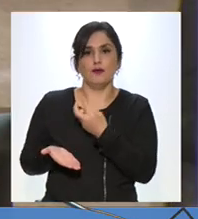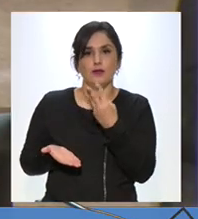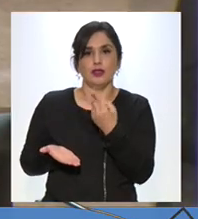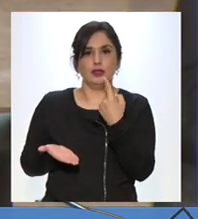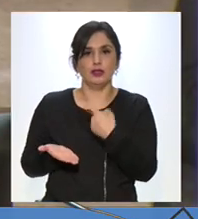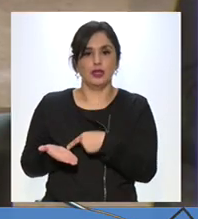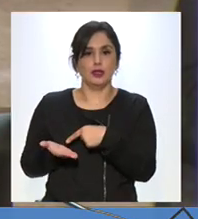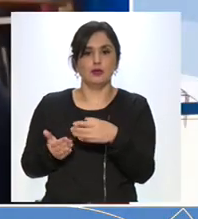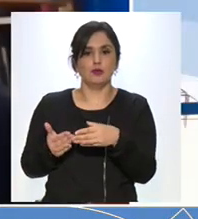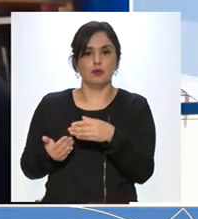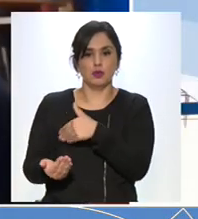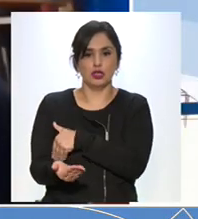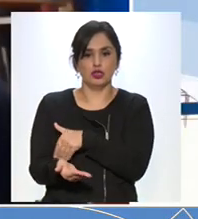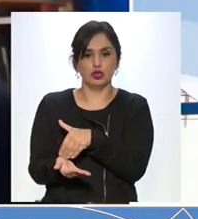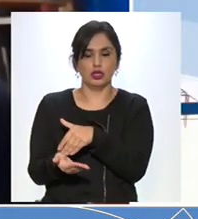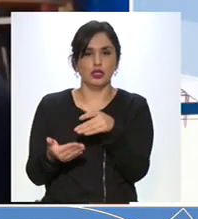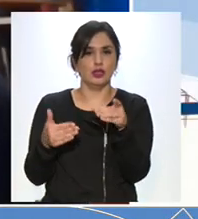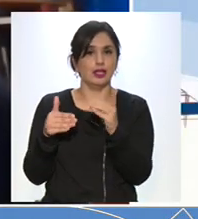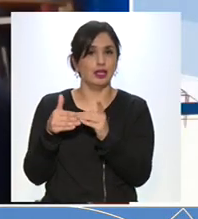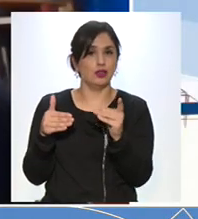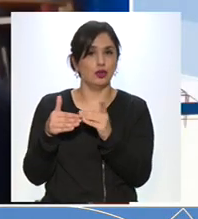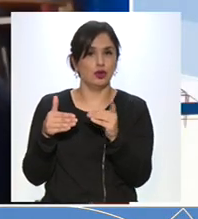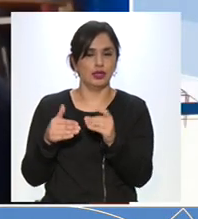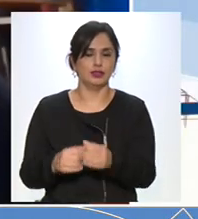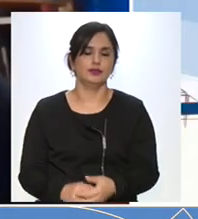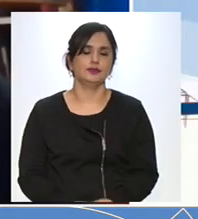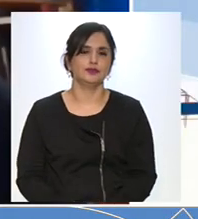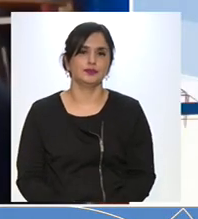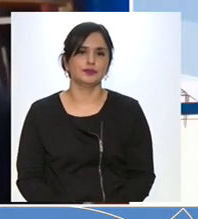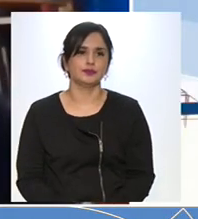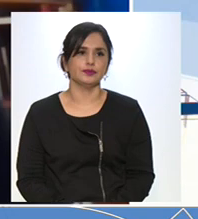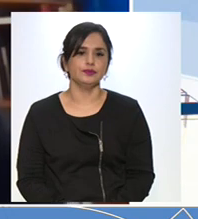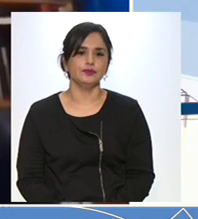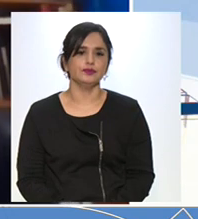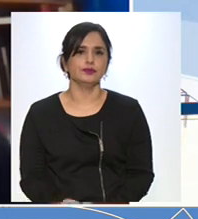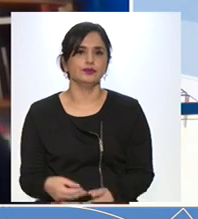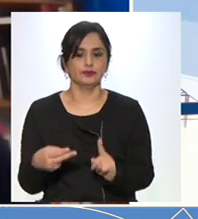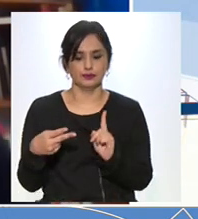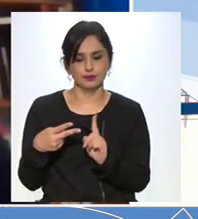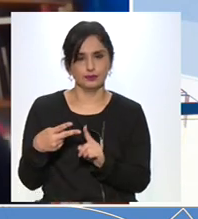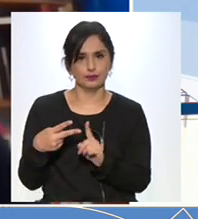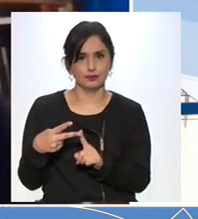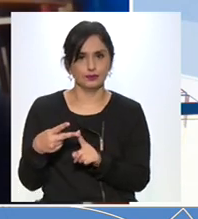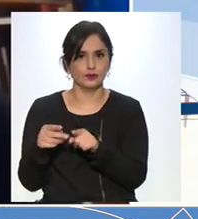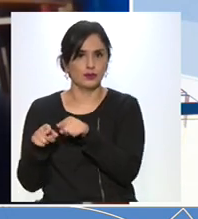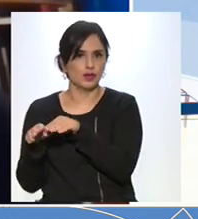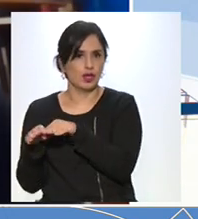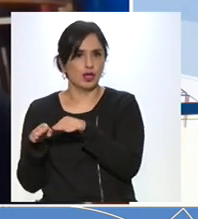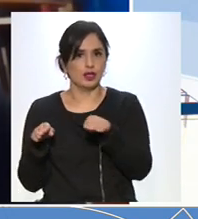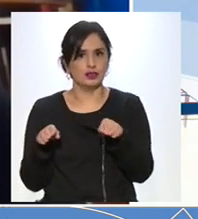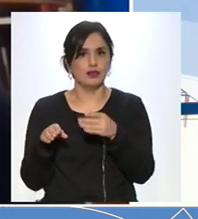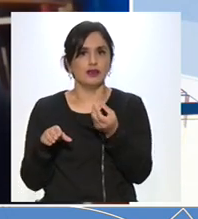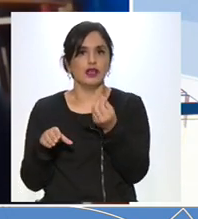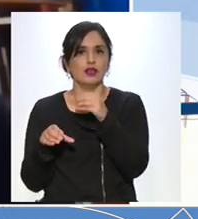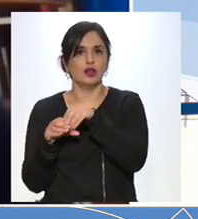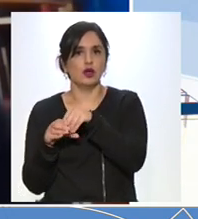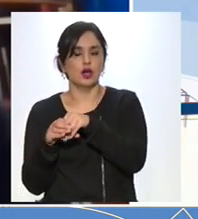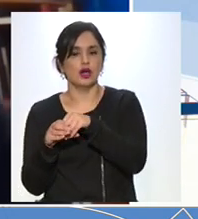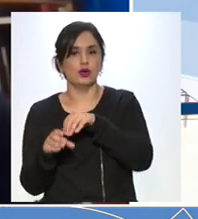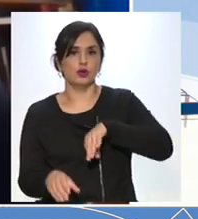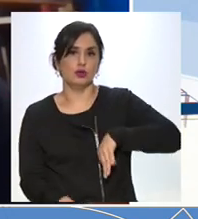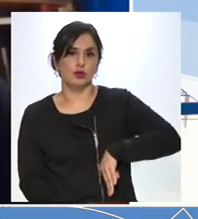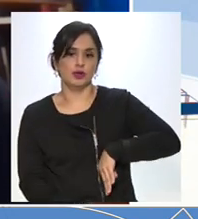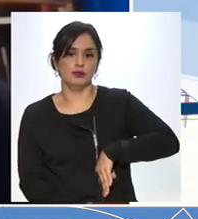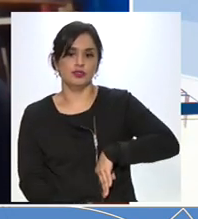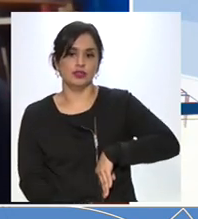dólares acumulados, que pueden elevar mucho el consumo. El segundo riesgo, dice, la estabilidad de los ahorros previsionales, que todo indica